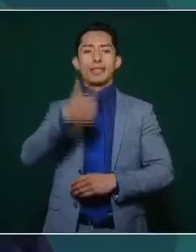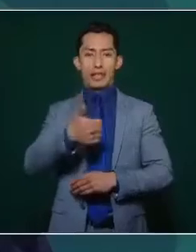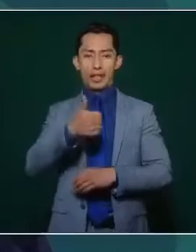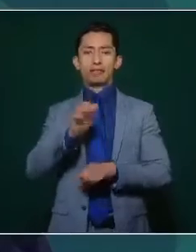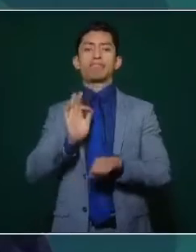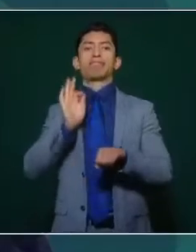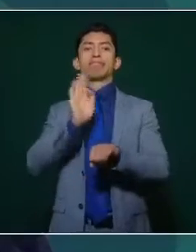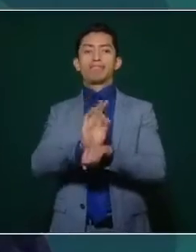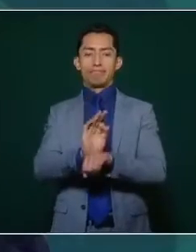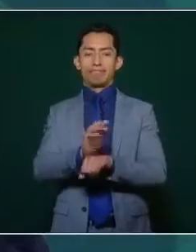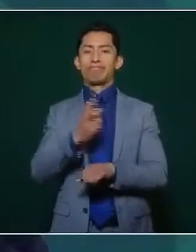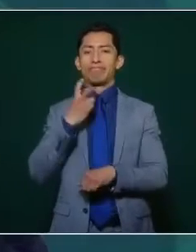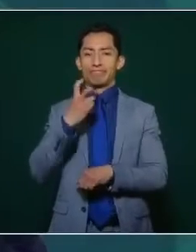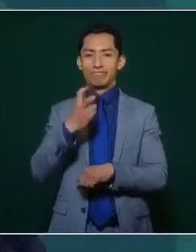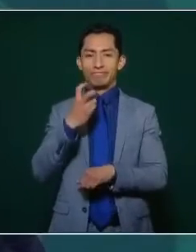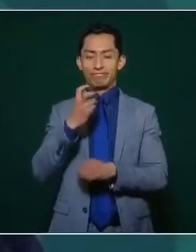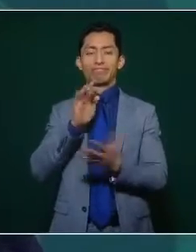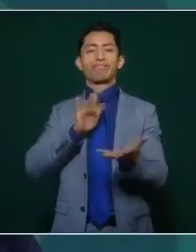que